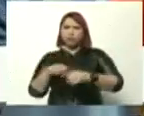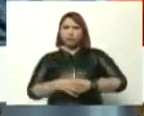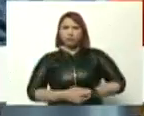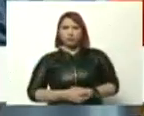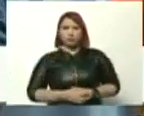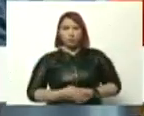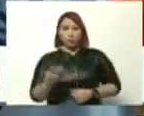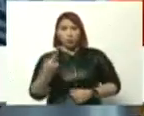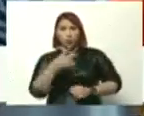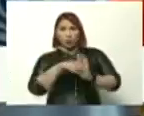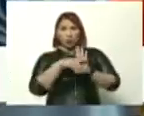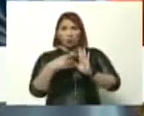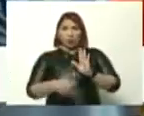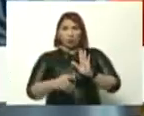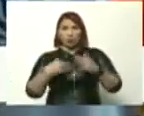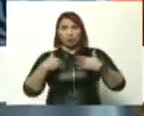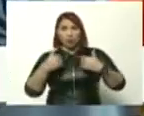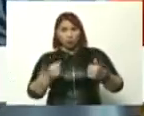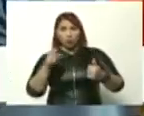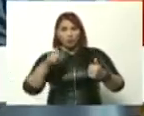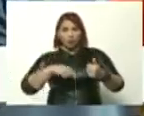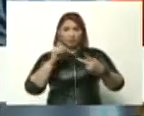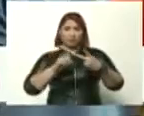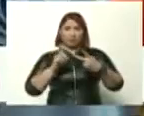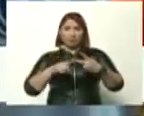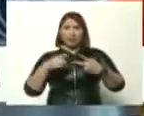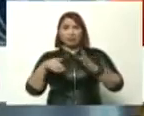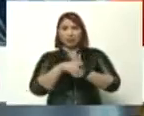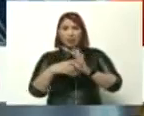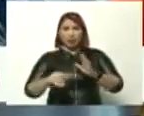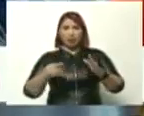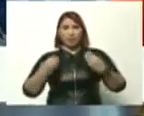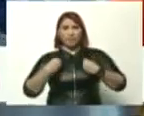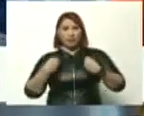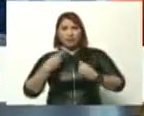a 2 derechos, el derecho a la salud y el derecho a la vida de nuestro pueblo.